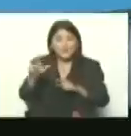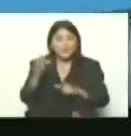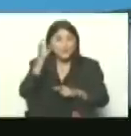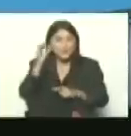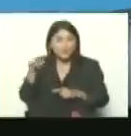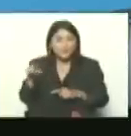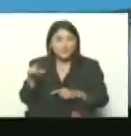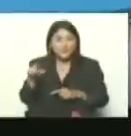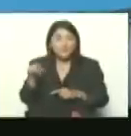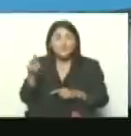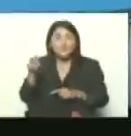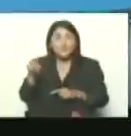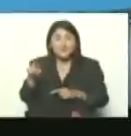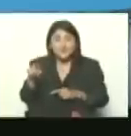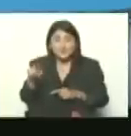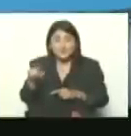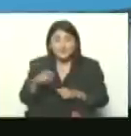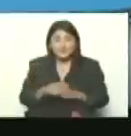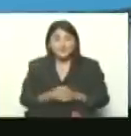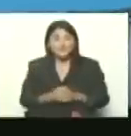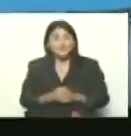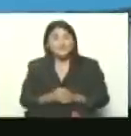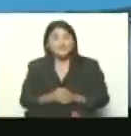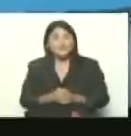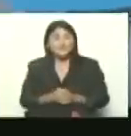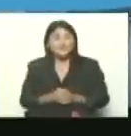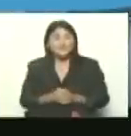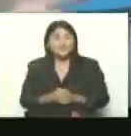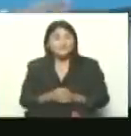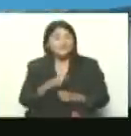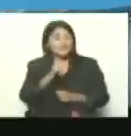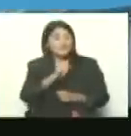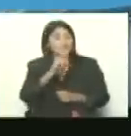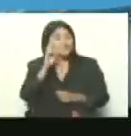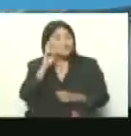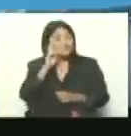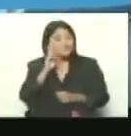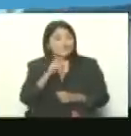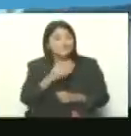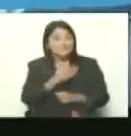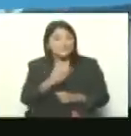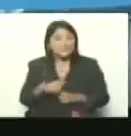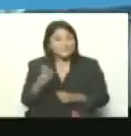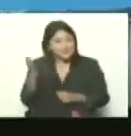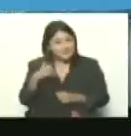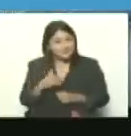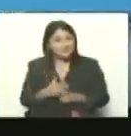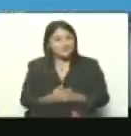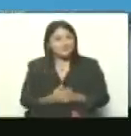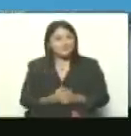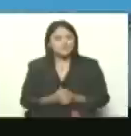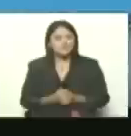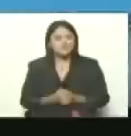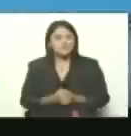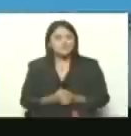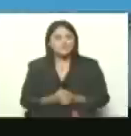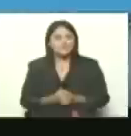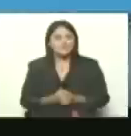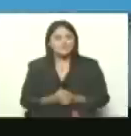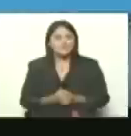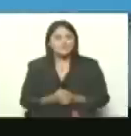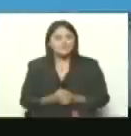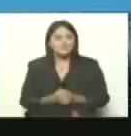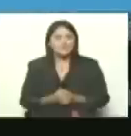Eula, estás novata. Nacional, presidente. Ajá, vente para acá, Eula. Bueno, cerquita, vente